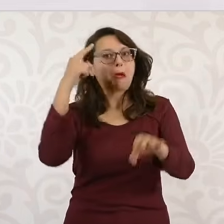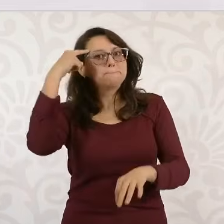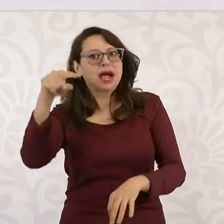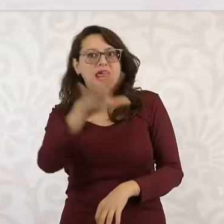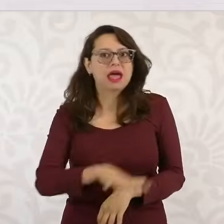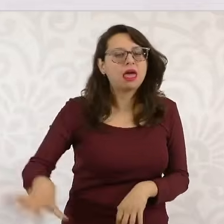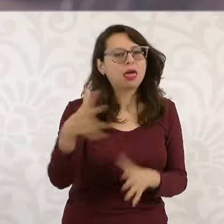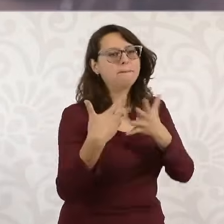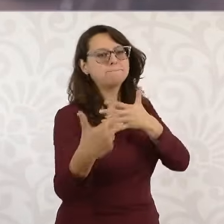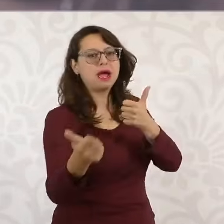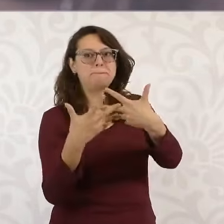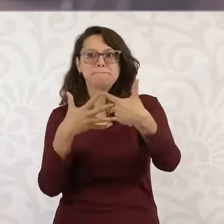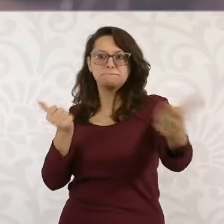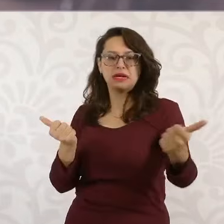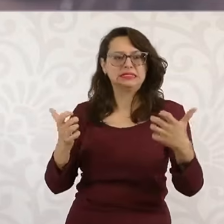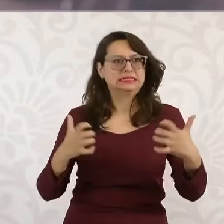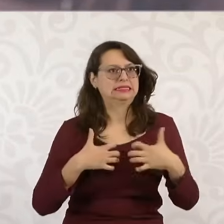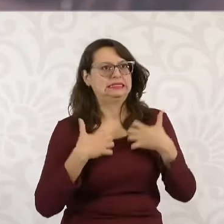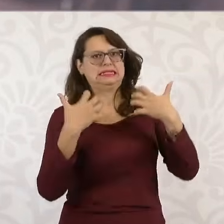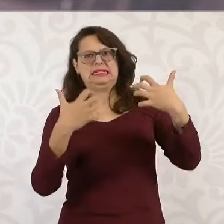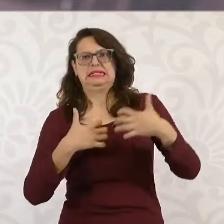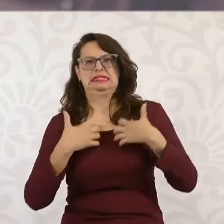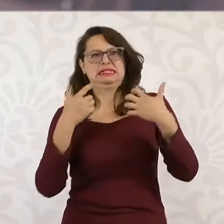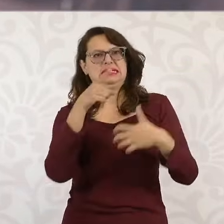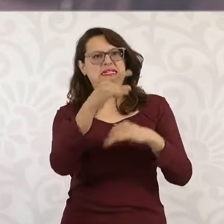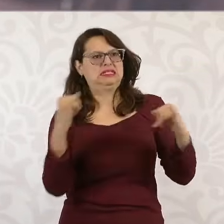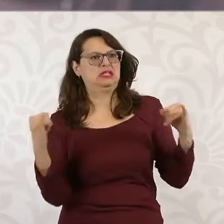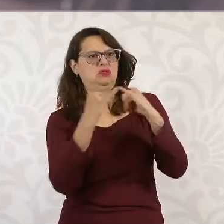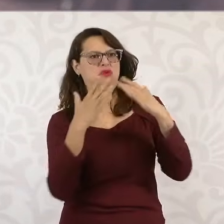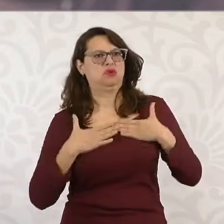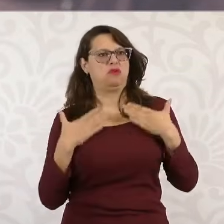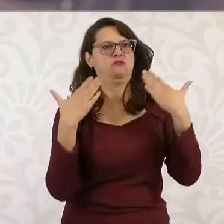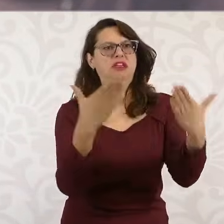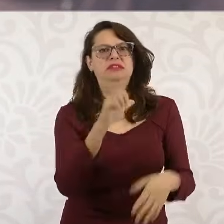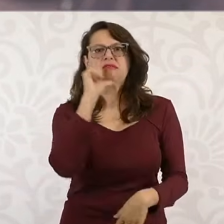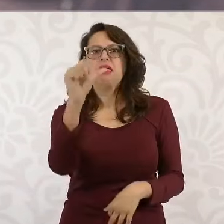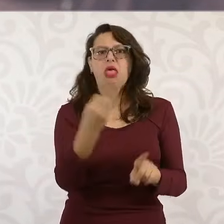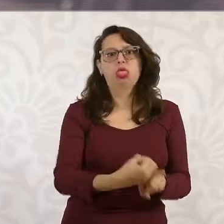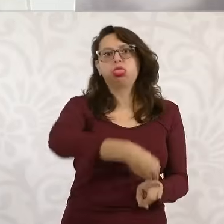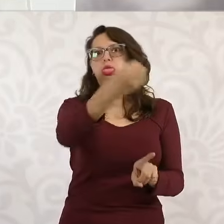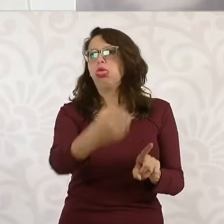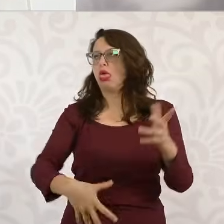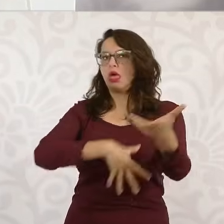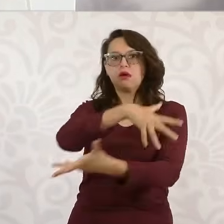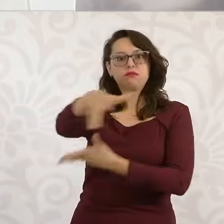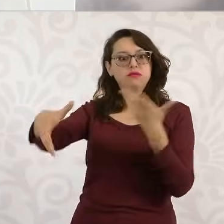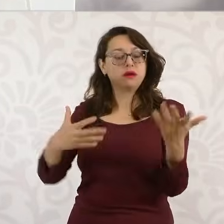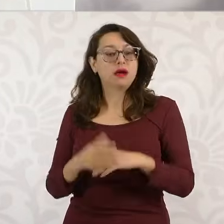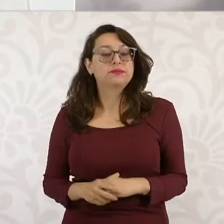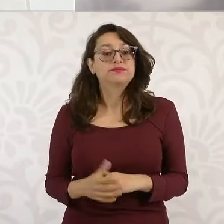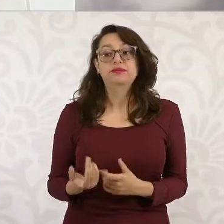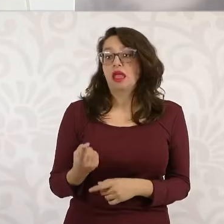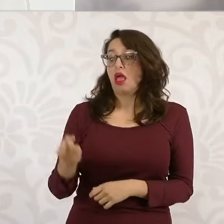la división y la desconfianza en los organismos oficiales y las fuerzas del orden. El domingo 22 de febrero,